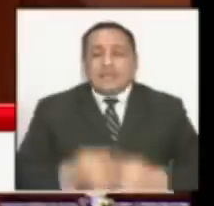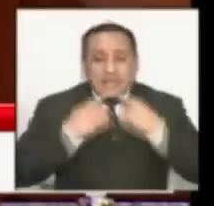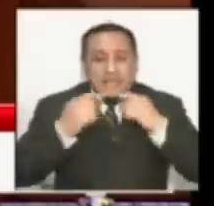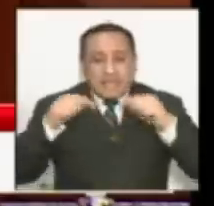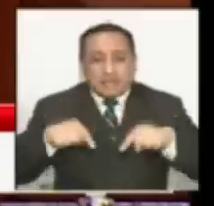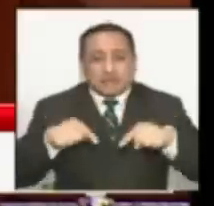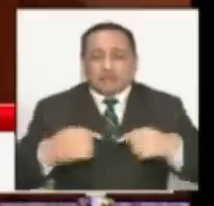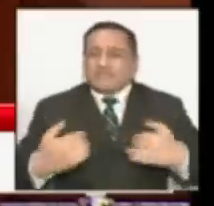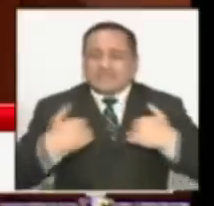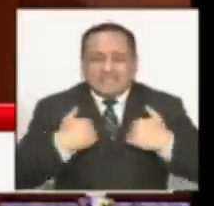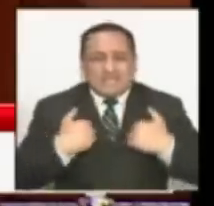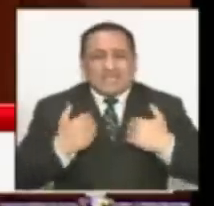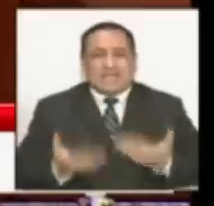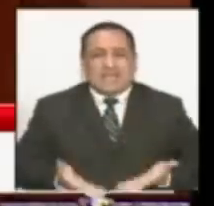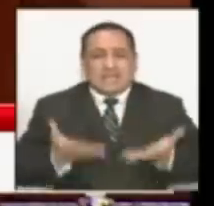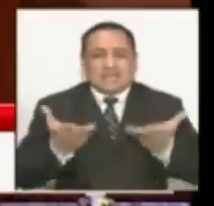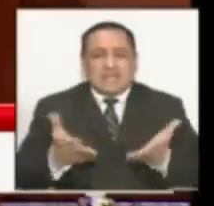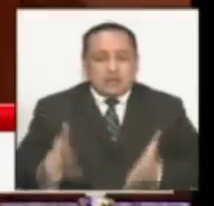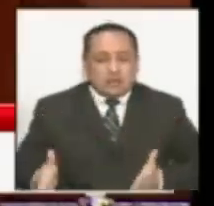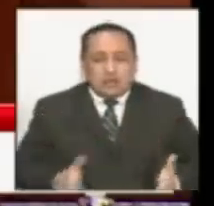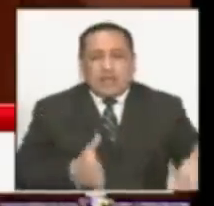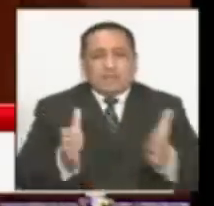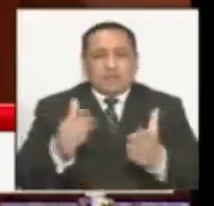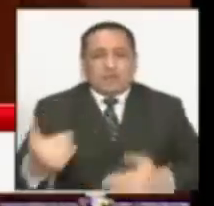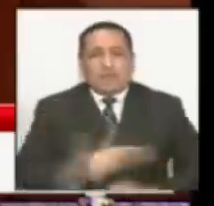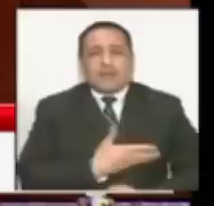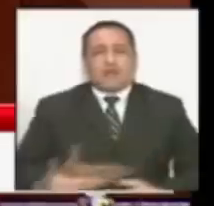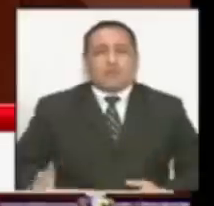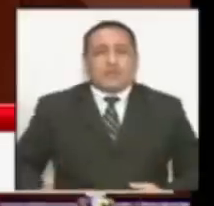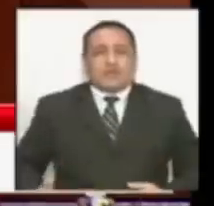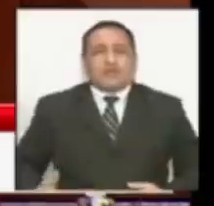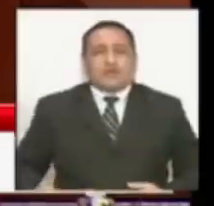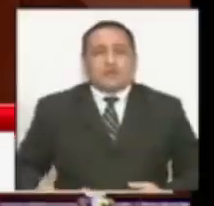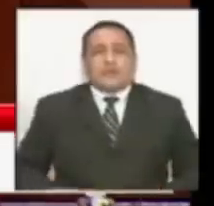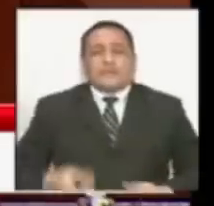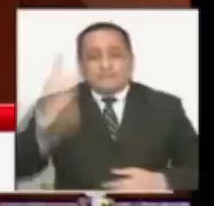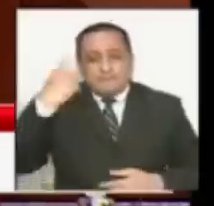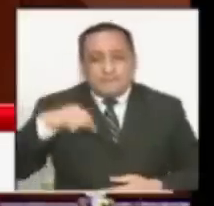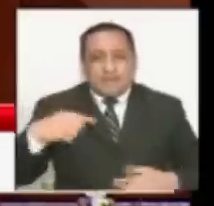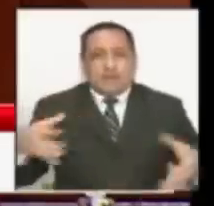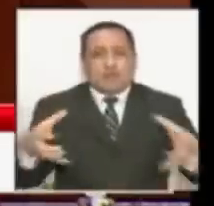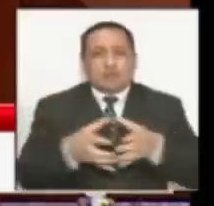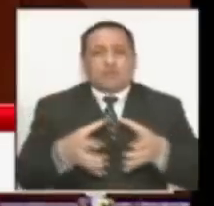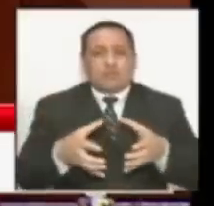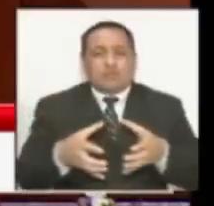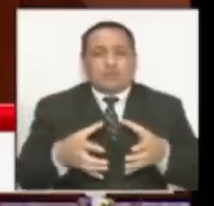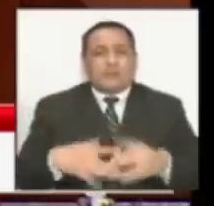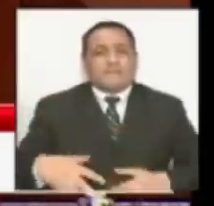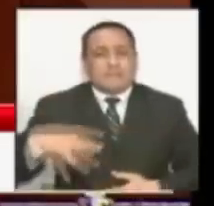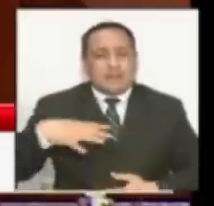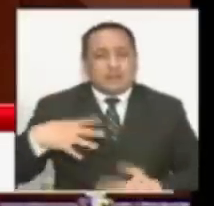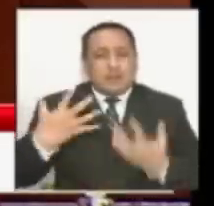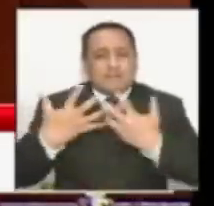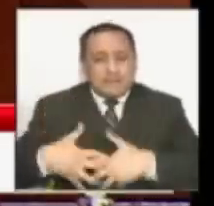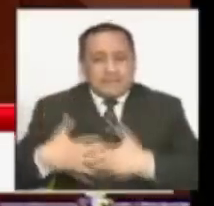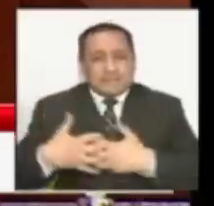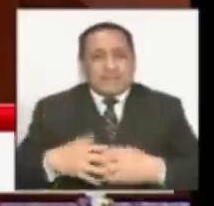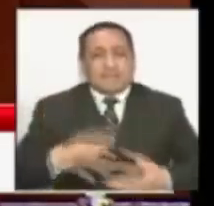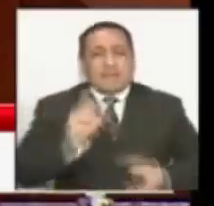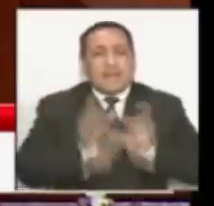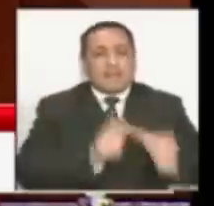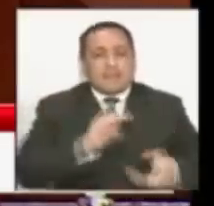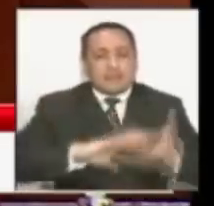Esto tiene que establecer un rumbo para el Estado, para el sector privado, para la sociedad